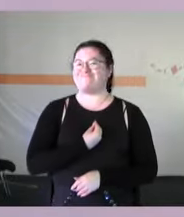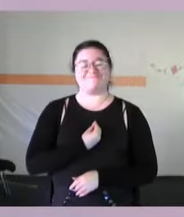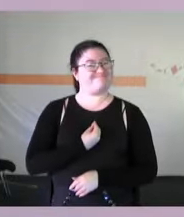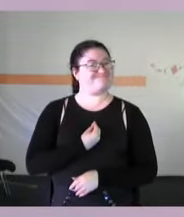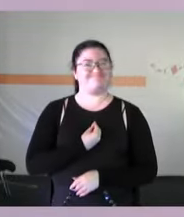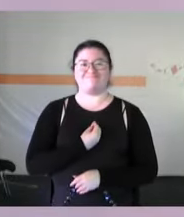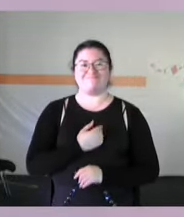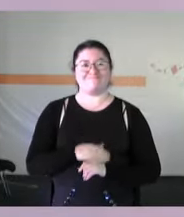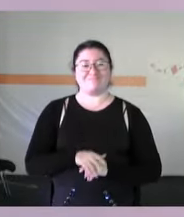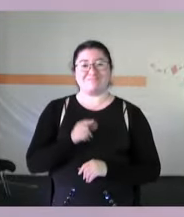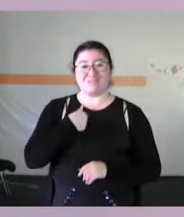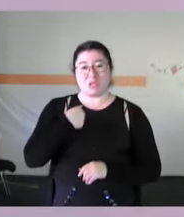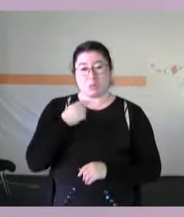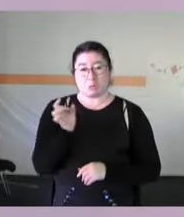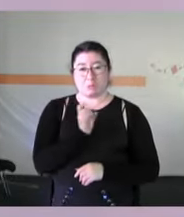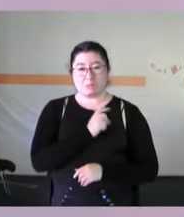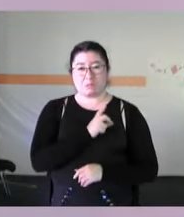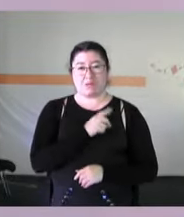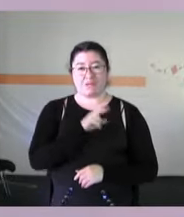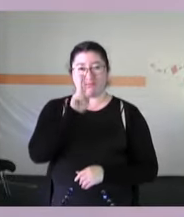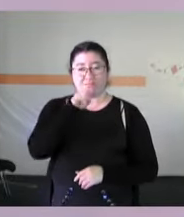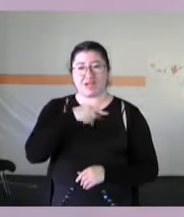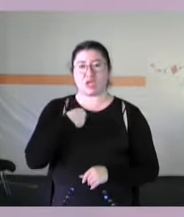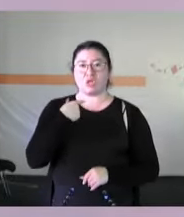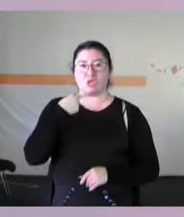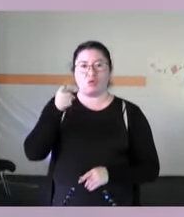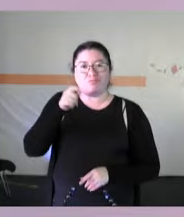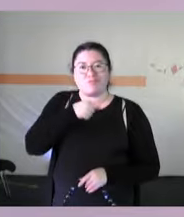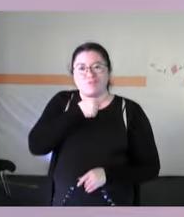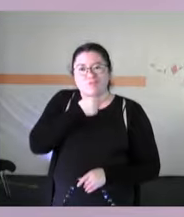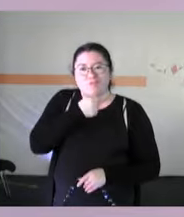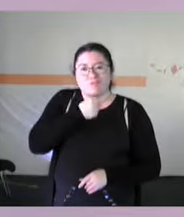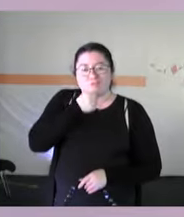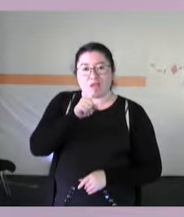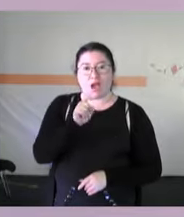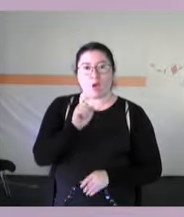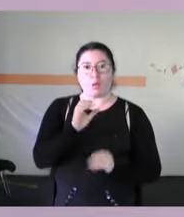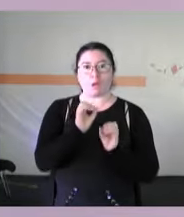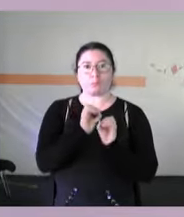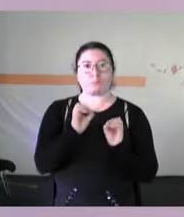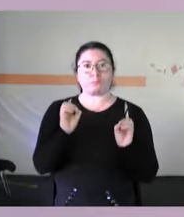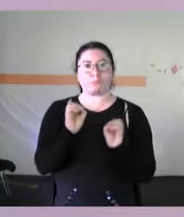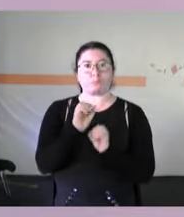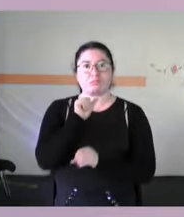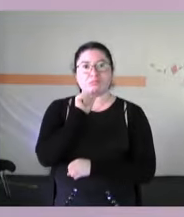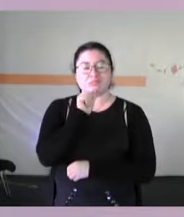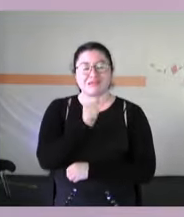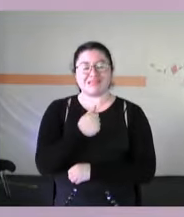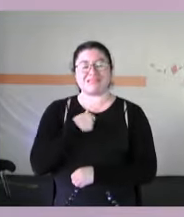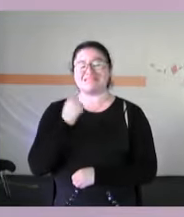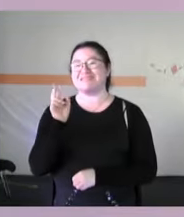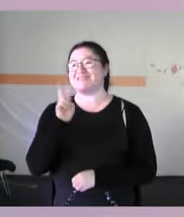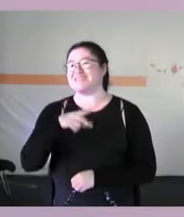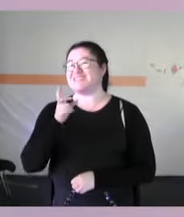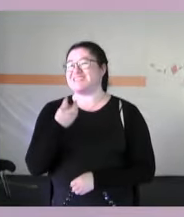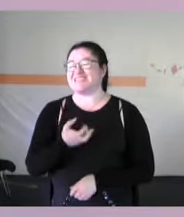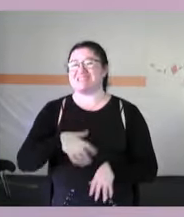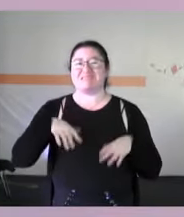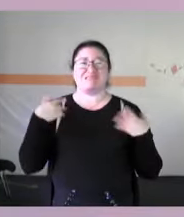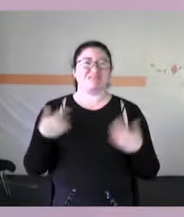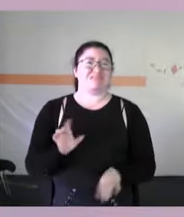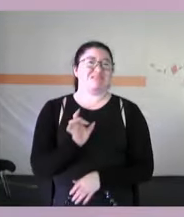miedo que sea anciana y no haya agua. Le tengo terror a la falta de agua, de verdad.